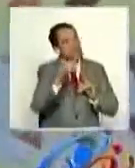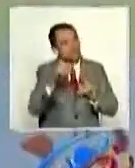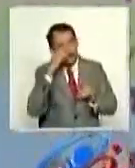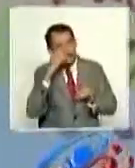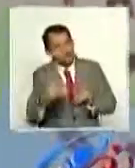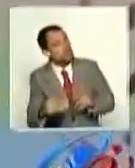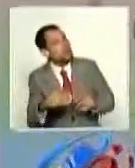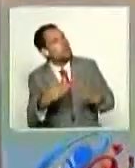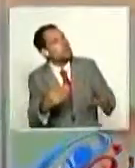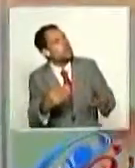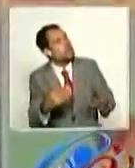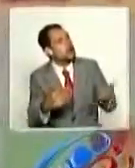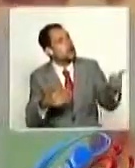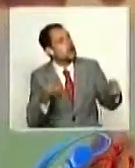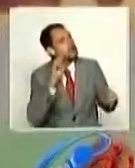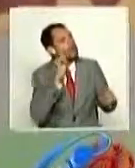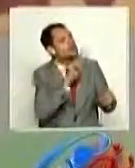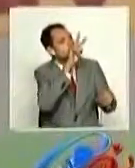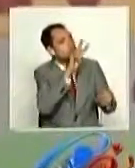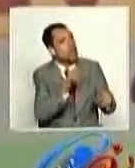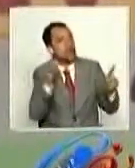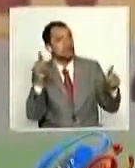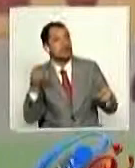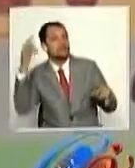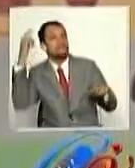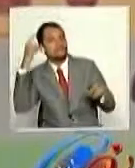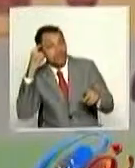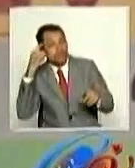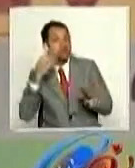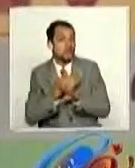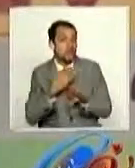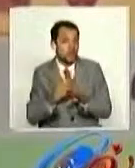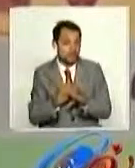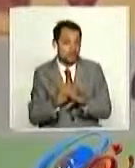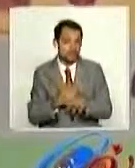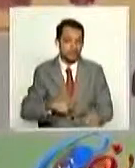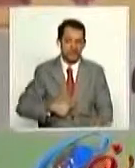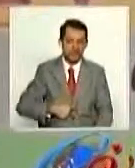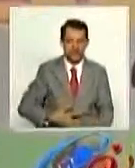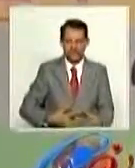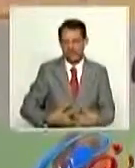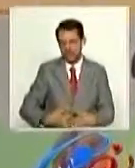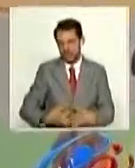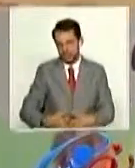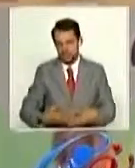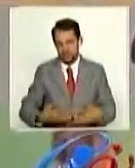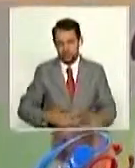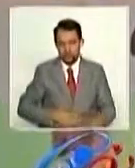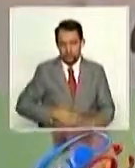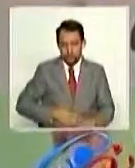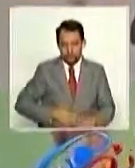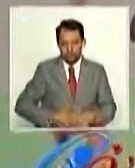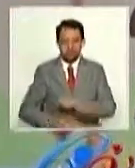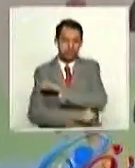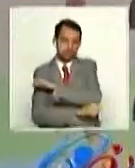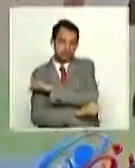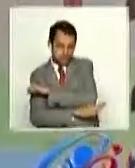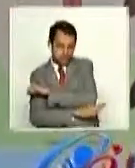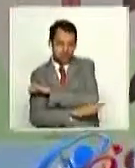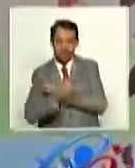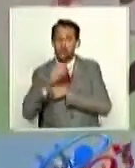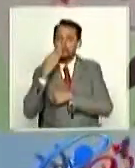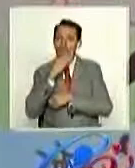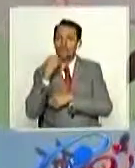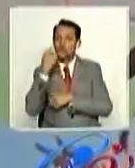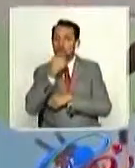Estados Unidos, pues es que yo vengo por un problema renal, yo tengo un problema digestivo, tengo distensión abdominal, tengo gases. Cuando yo le abro la boca y le veo